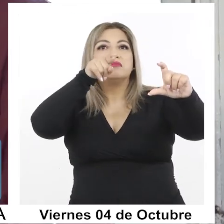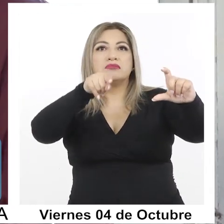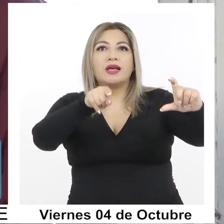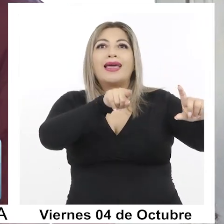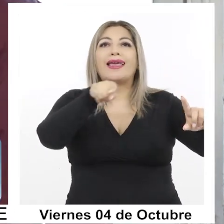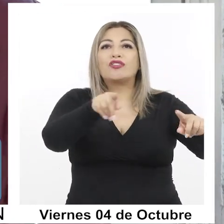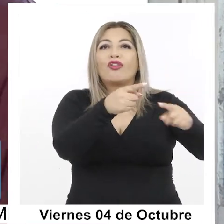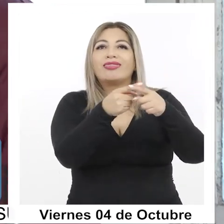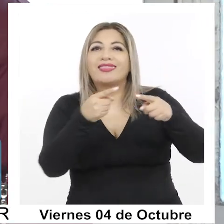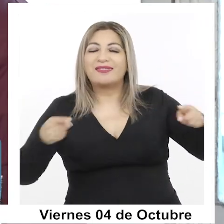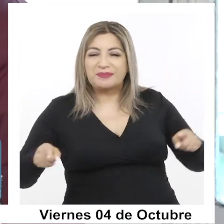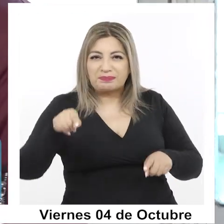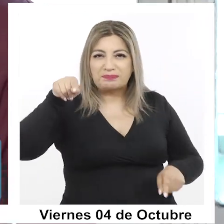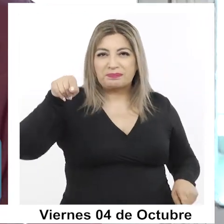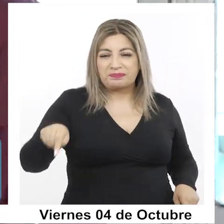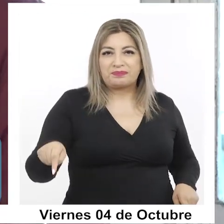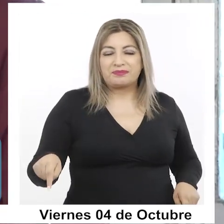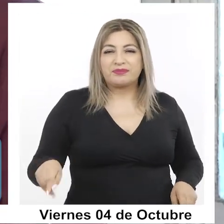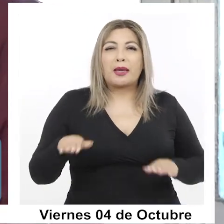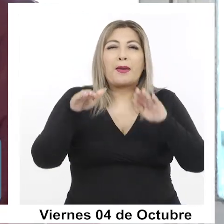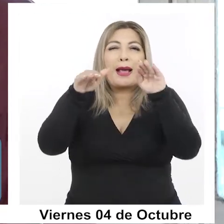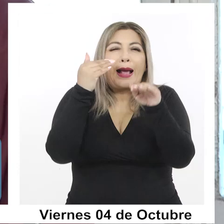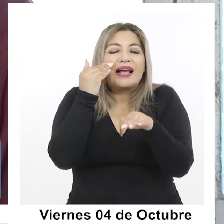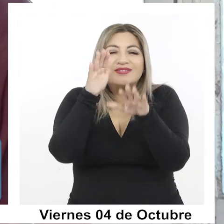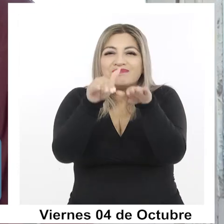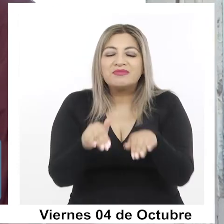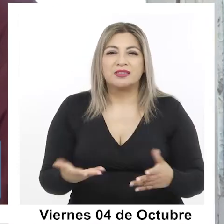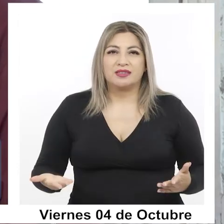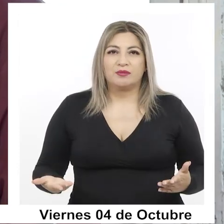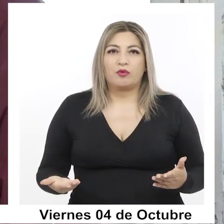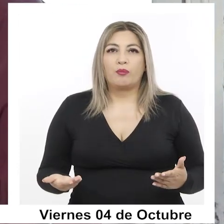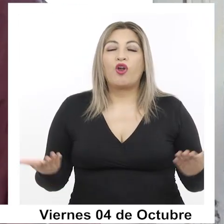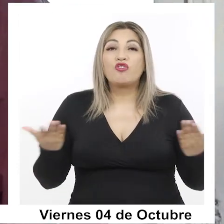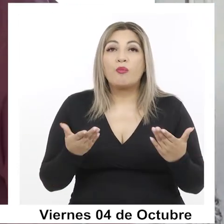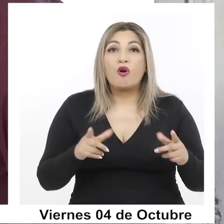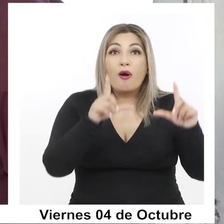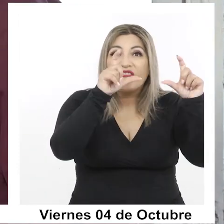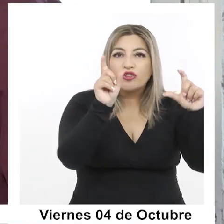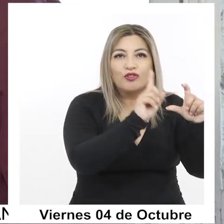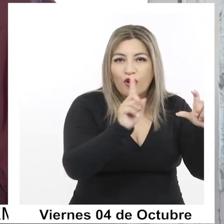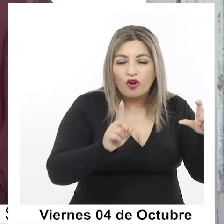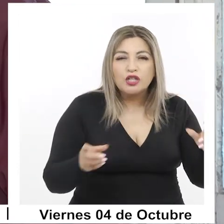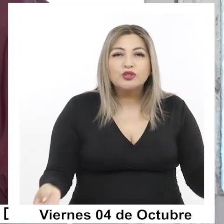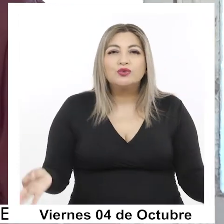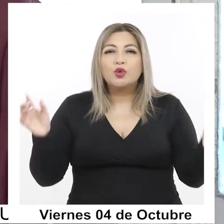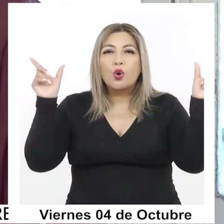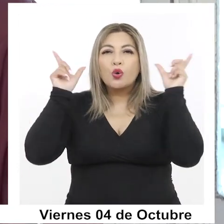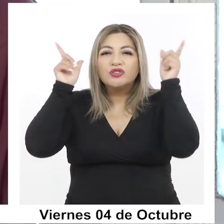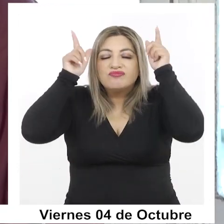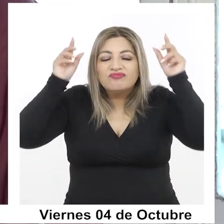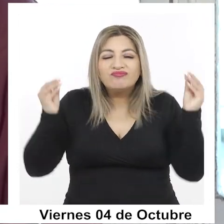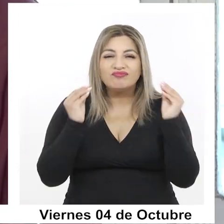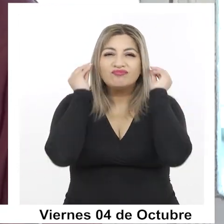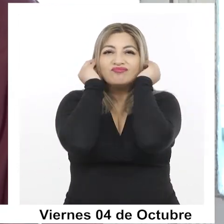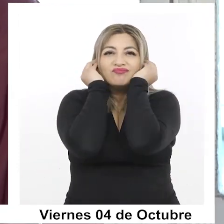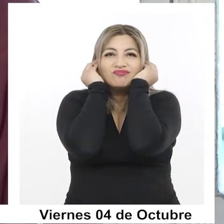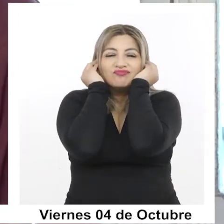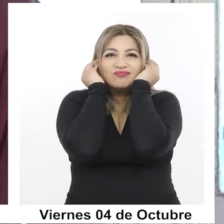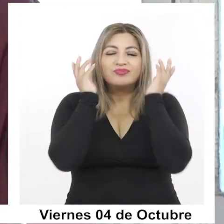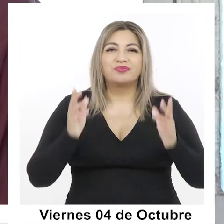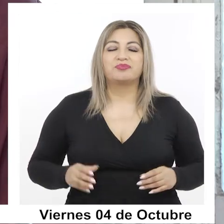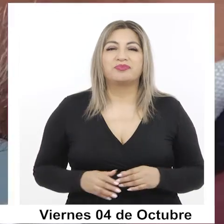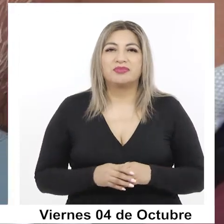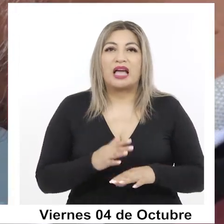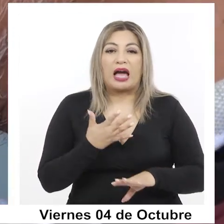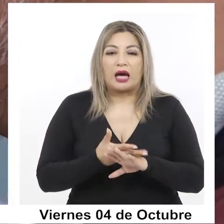Esto es como una actividad similar, pero a través de los sonidos. Entonces, incluso